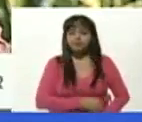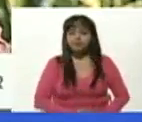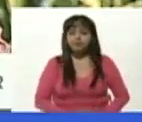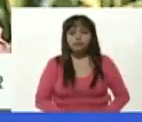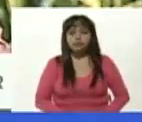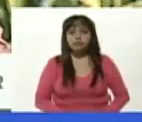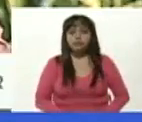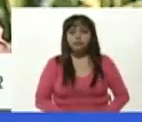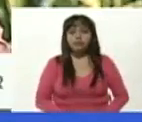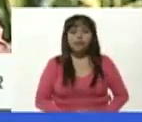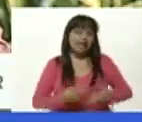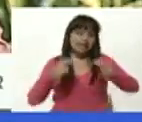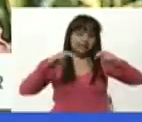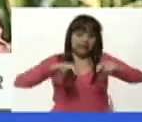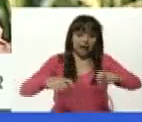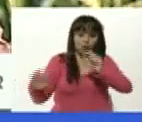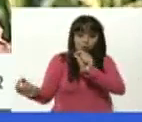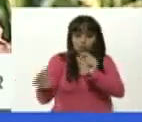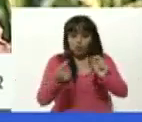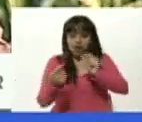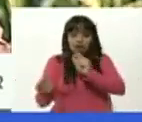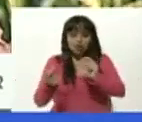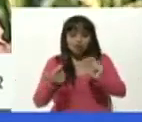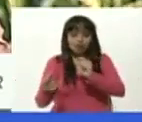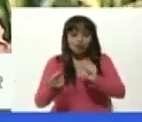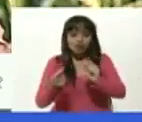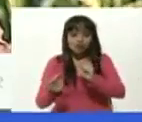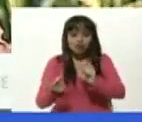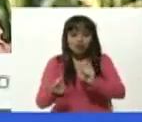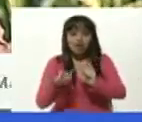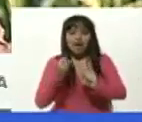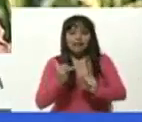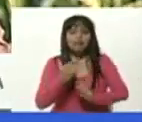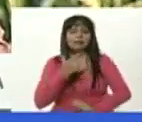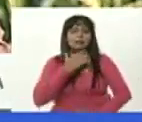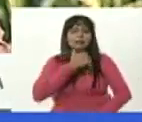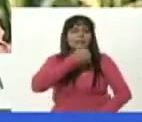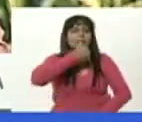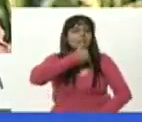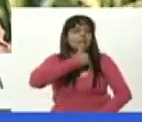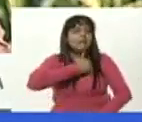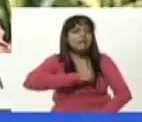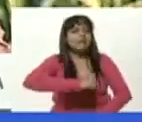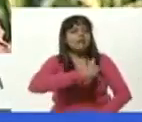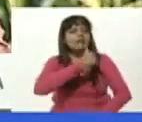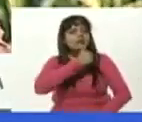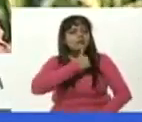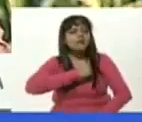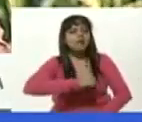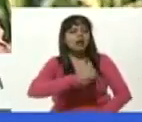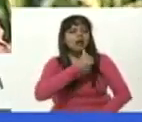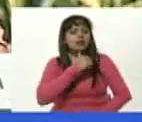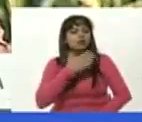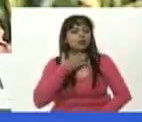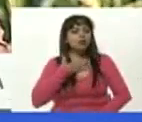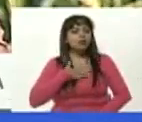para sentarnos en ese diálogo, nos tragamos varios sapos,